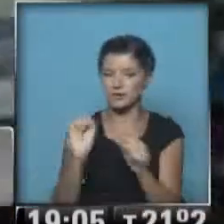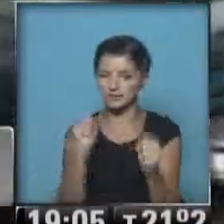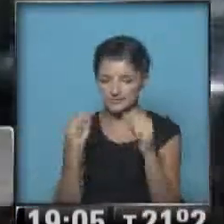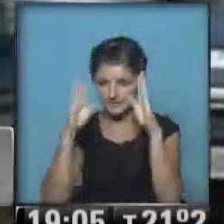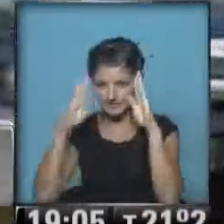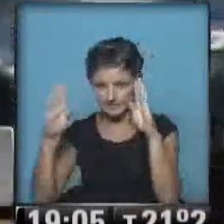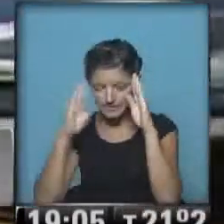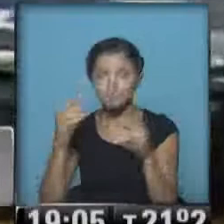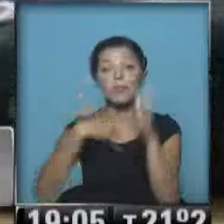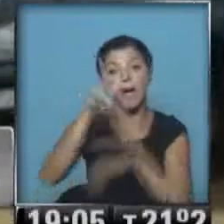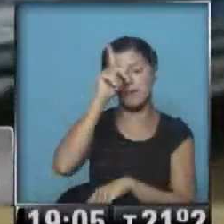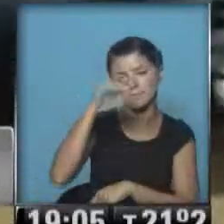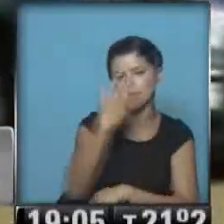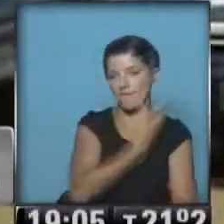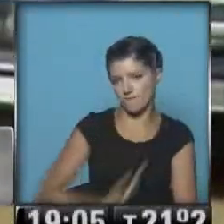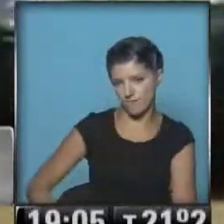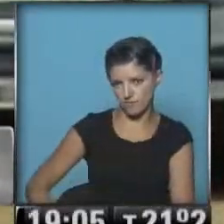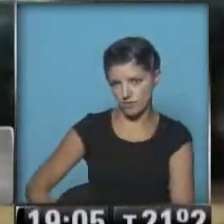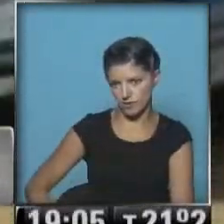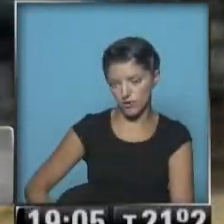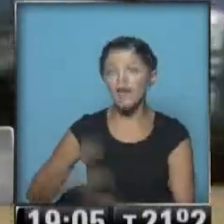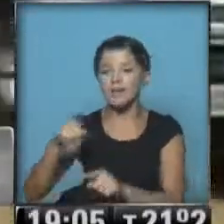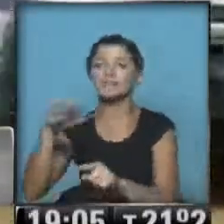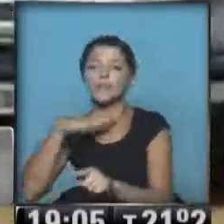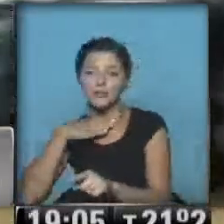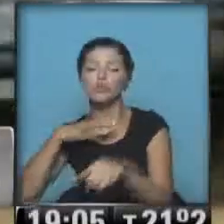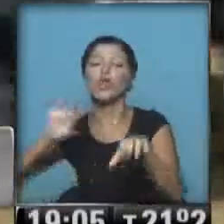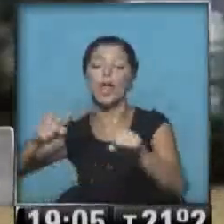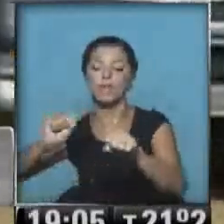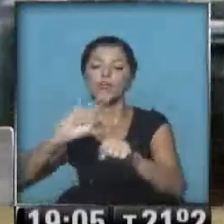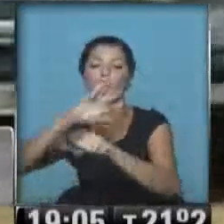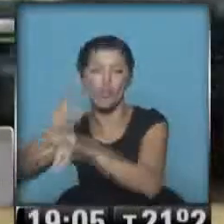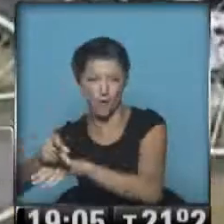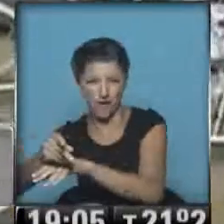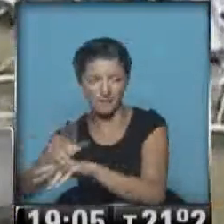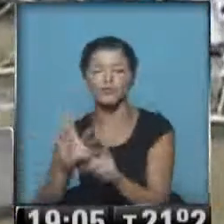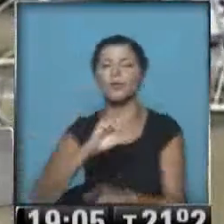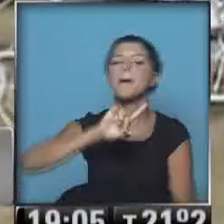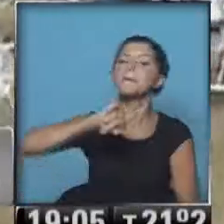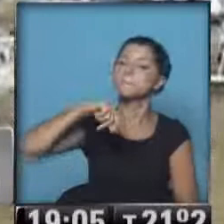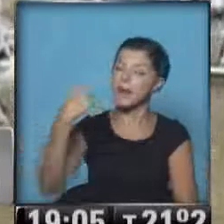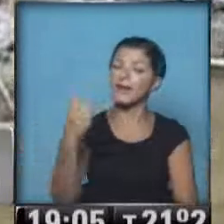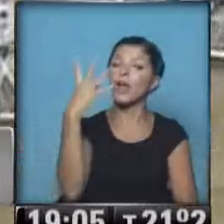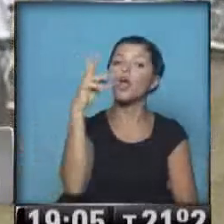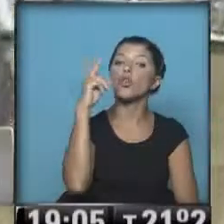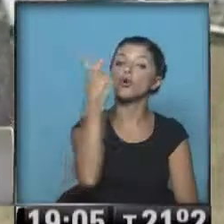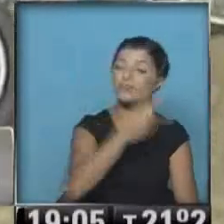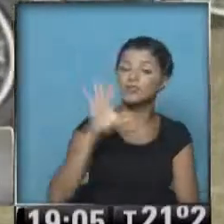ocupado, sobre todo la Policía Federal, que es el delito que se produce en los famosos motochorros. Así que mañana estamos incorporando